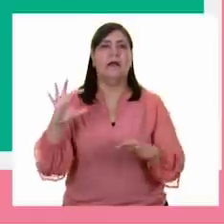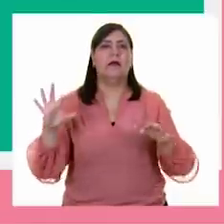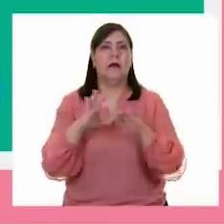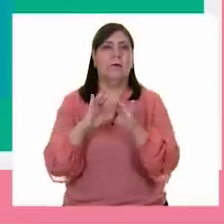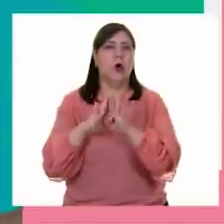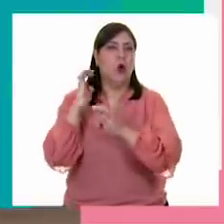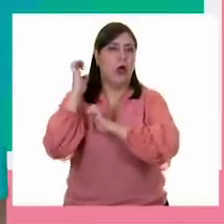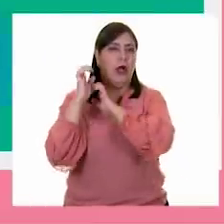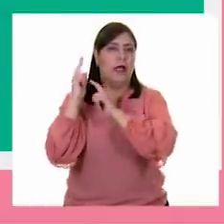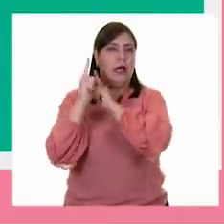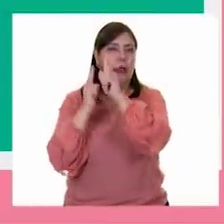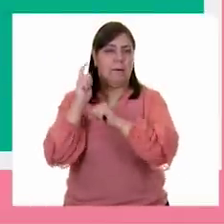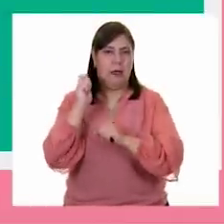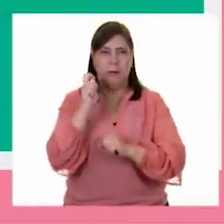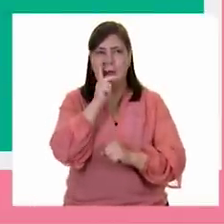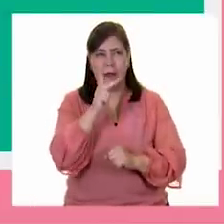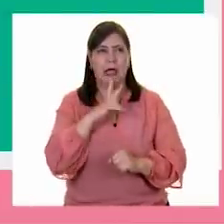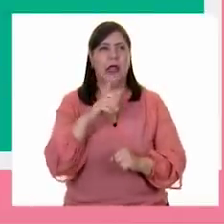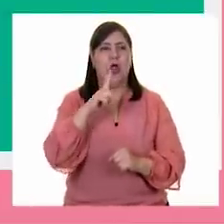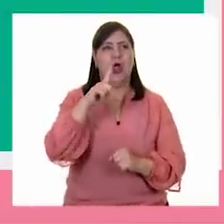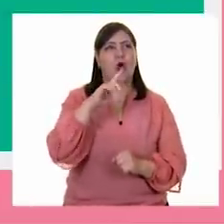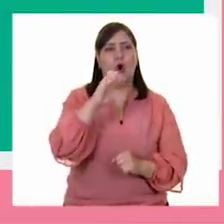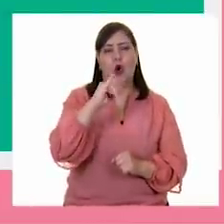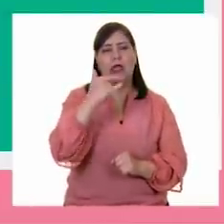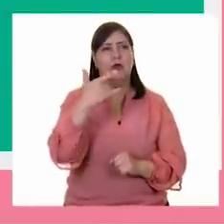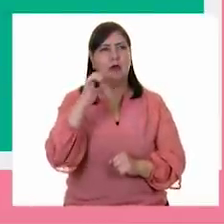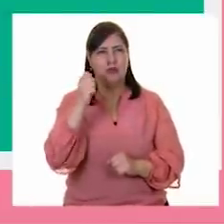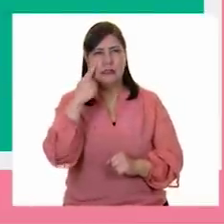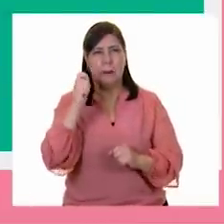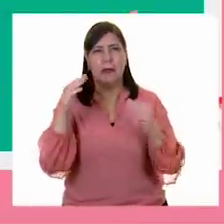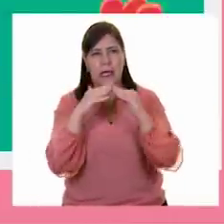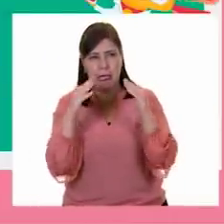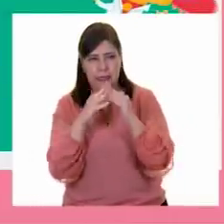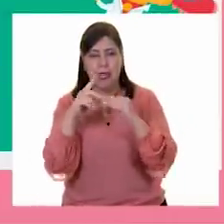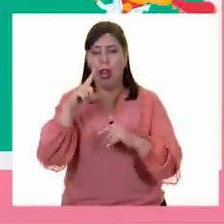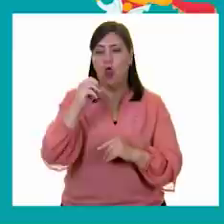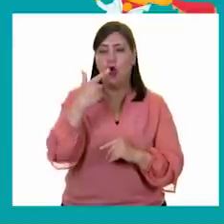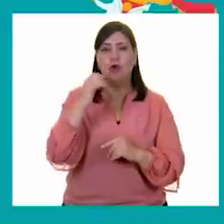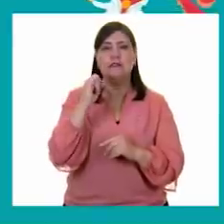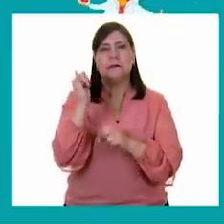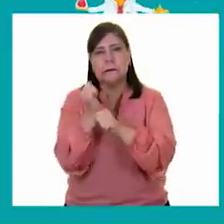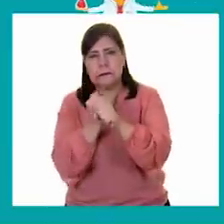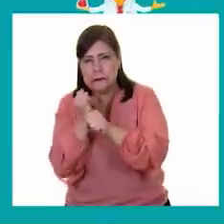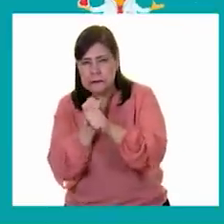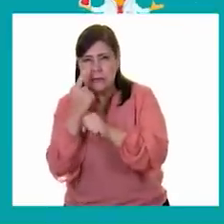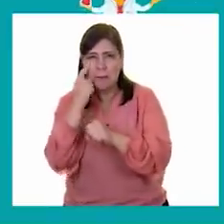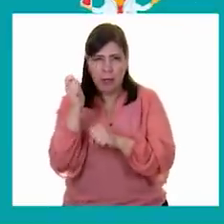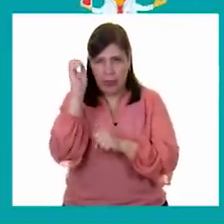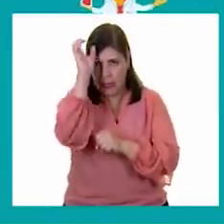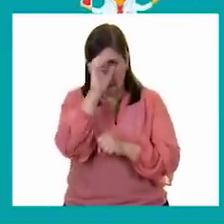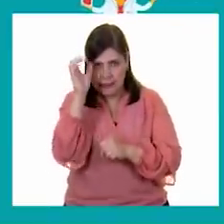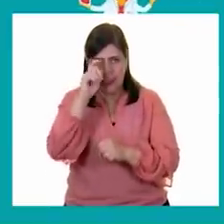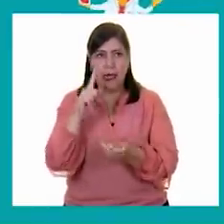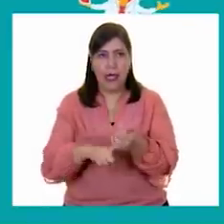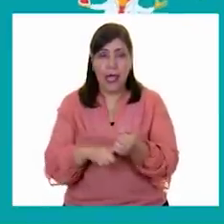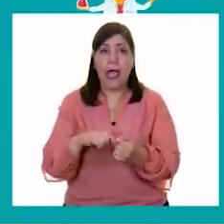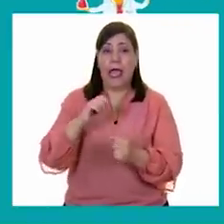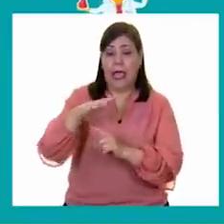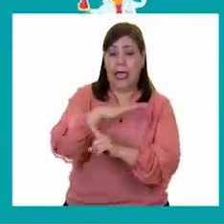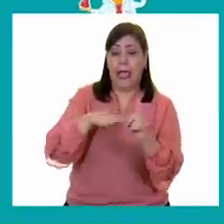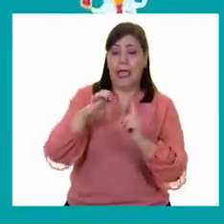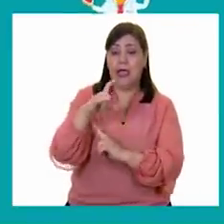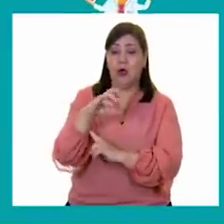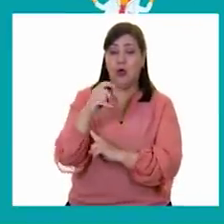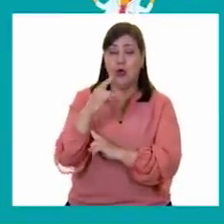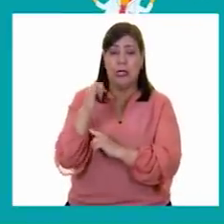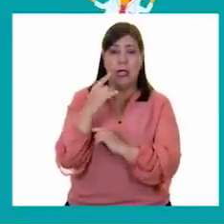oikos, casa, residencia u hogar, y logos, estudio. Es decir, que la ecología estudia las relaciones